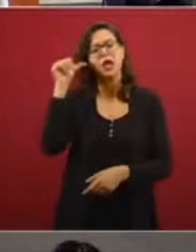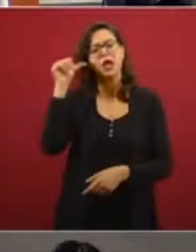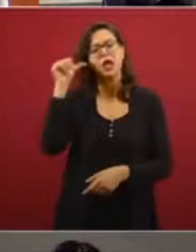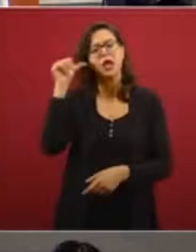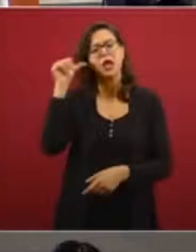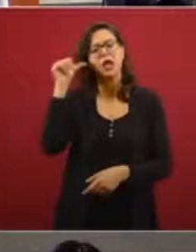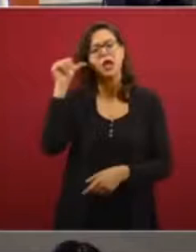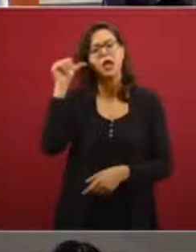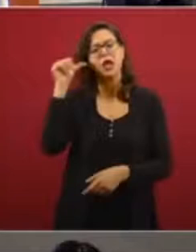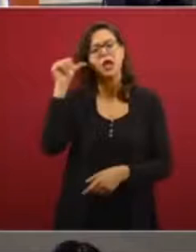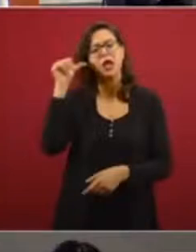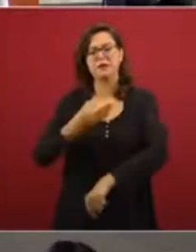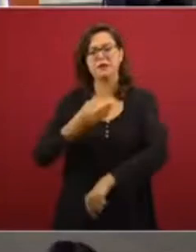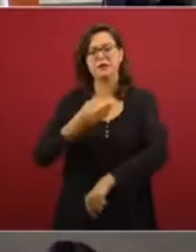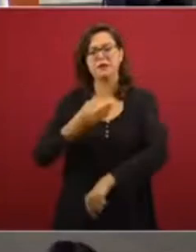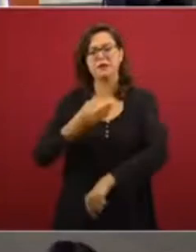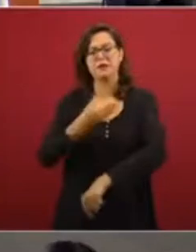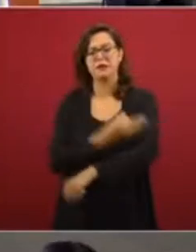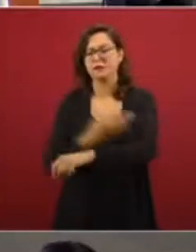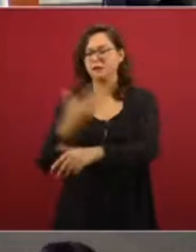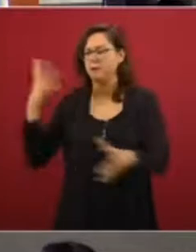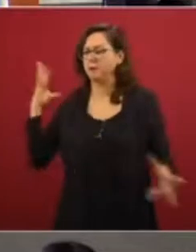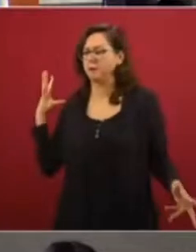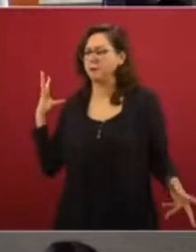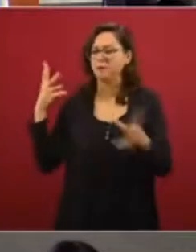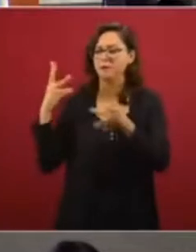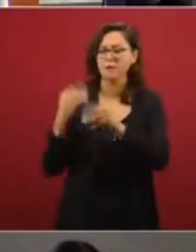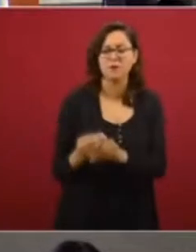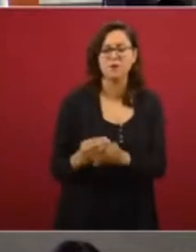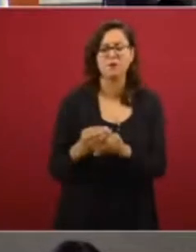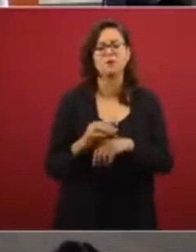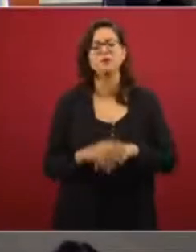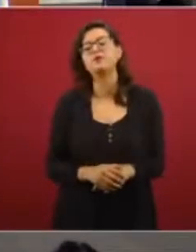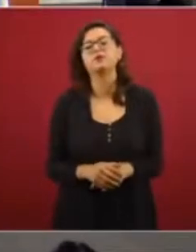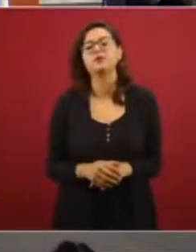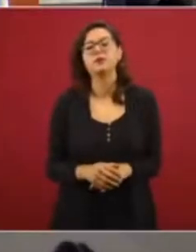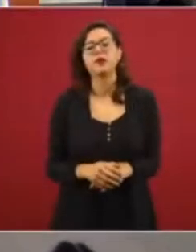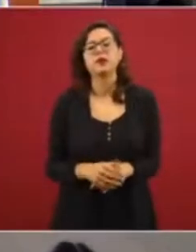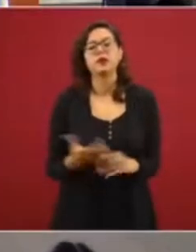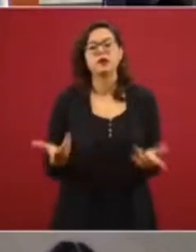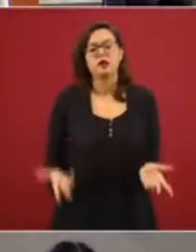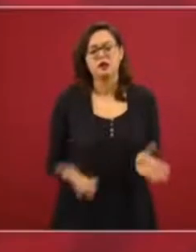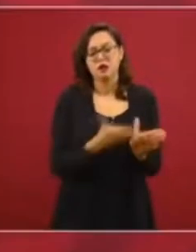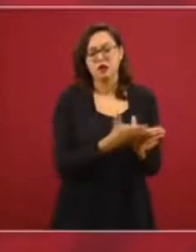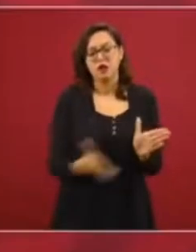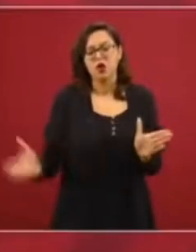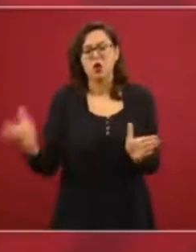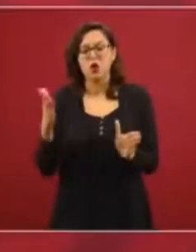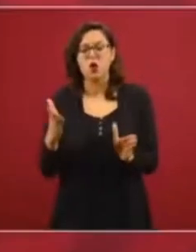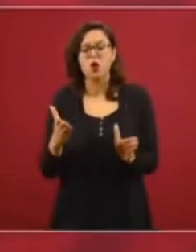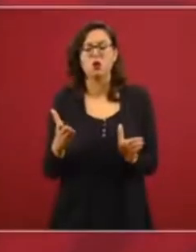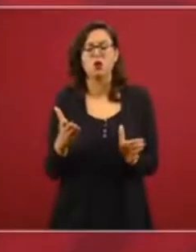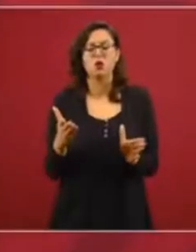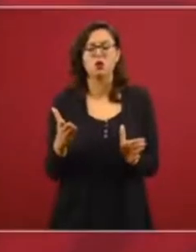saw yesterday in the afternoon. Y llevamos 86 días en este proceso de